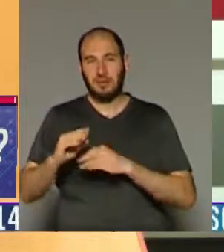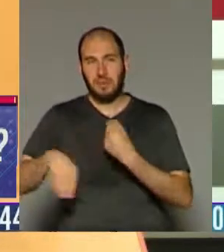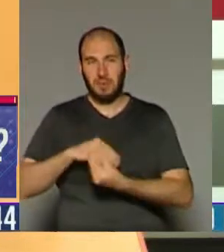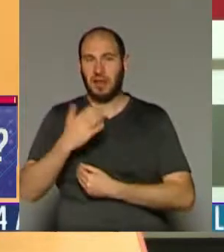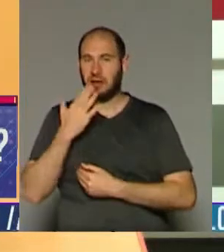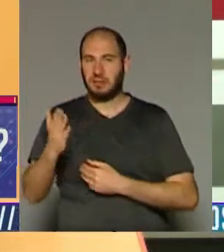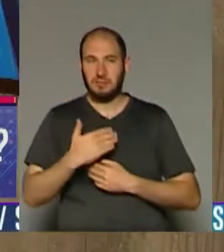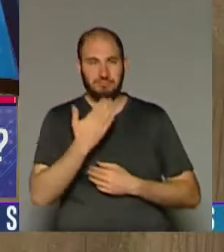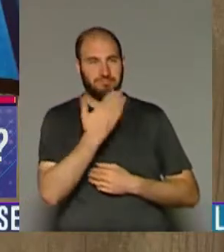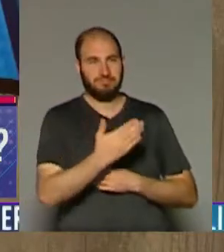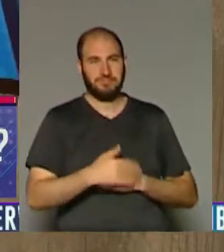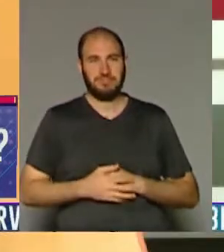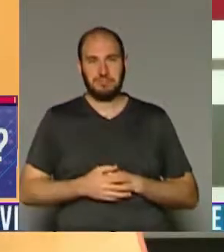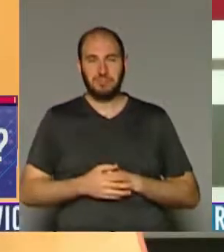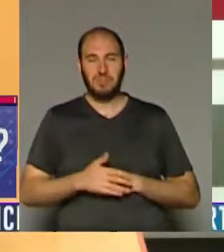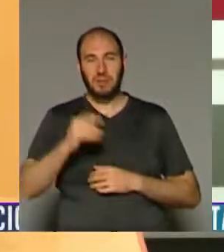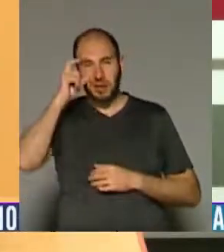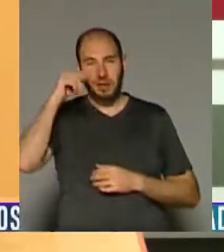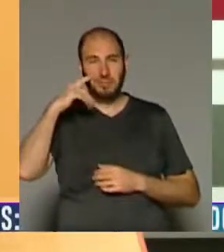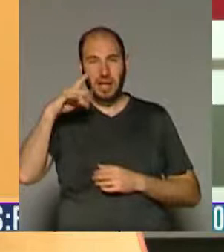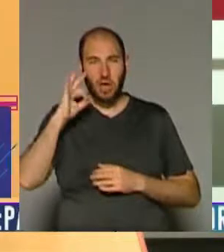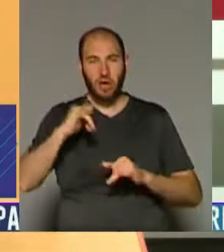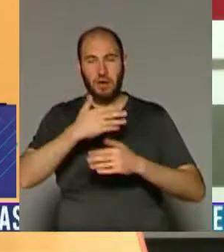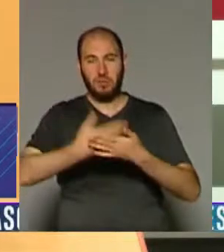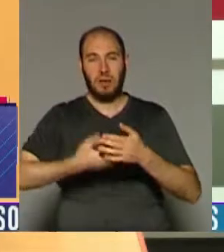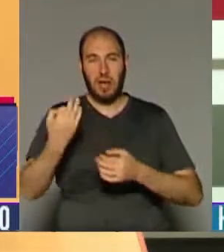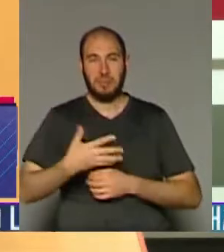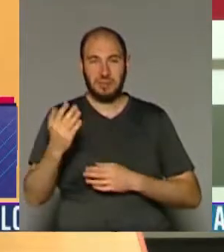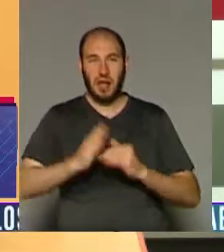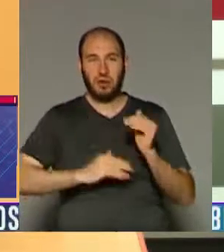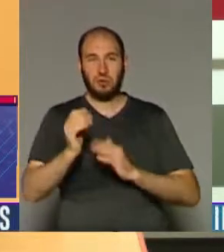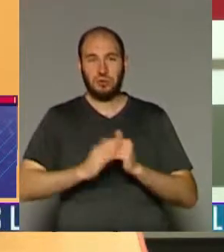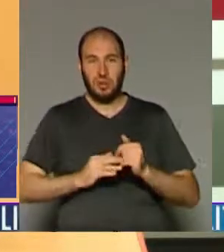familiar. Muchas gracias. Por nada. Emilio Murgo con este informe especial de la